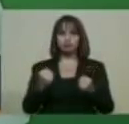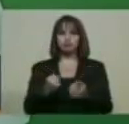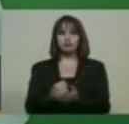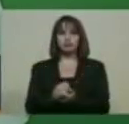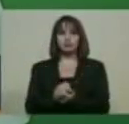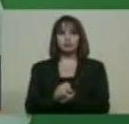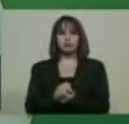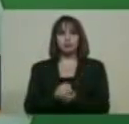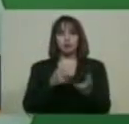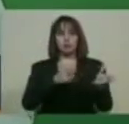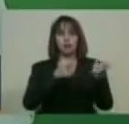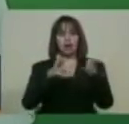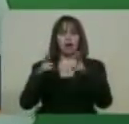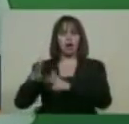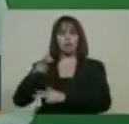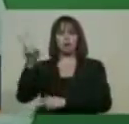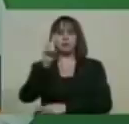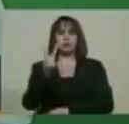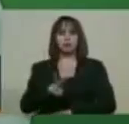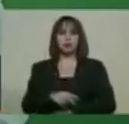las armas venezolanas.